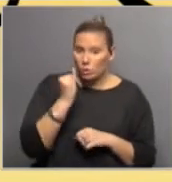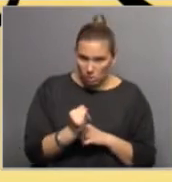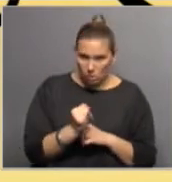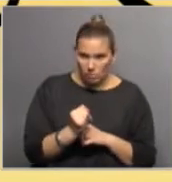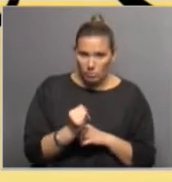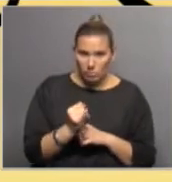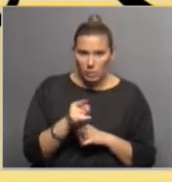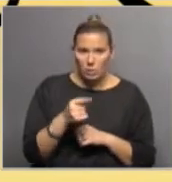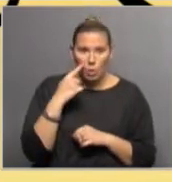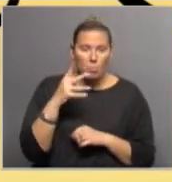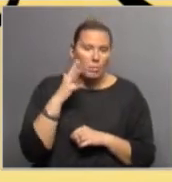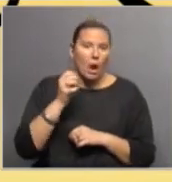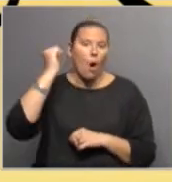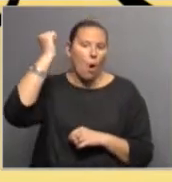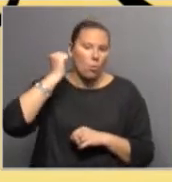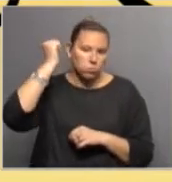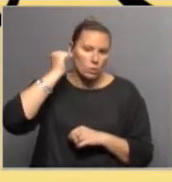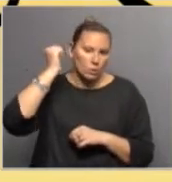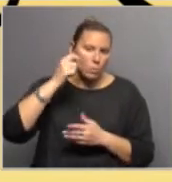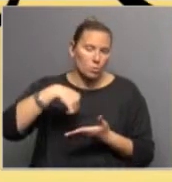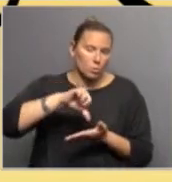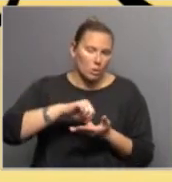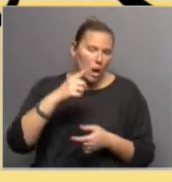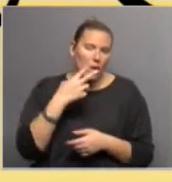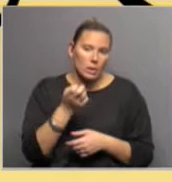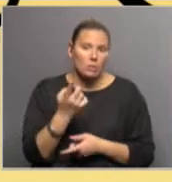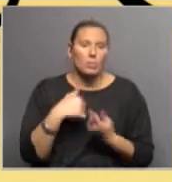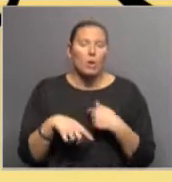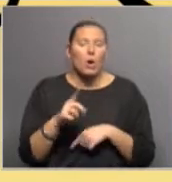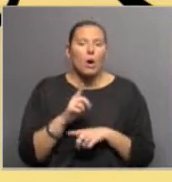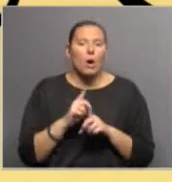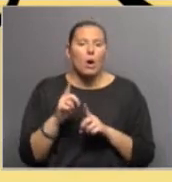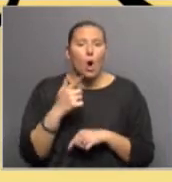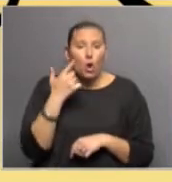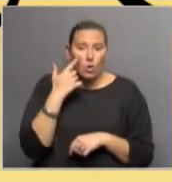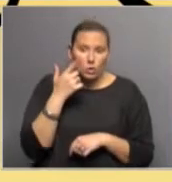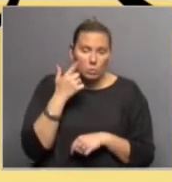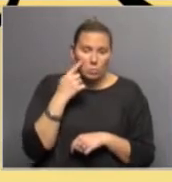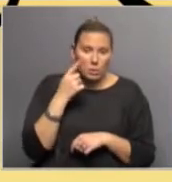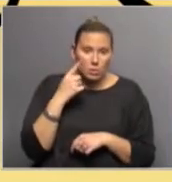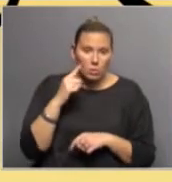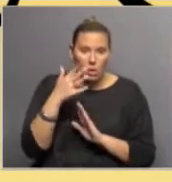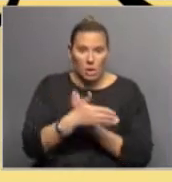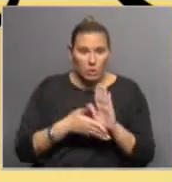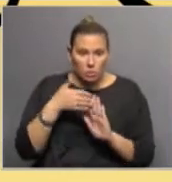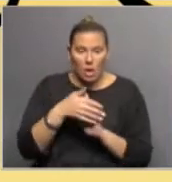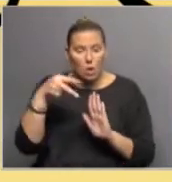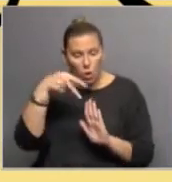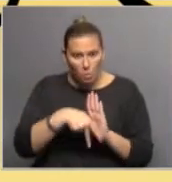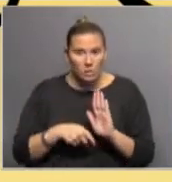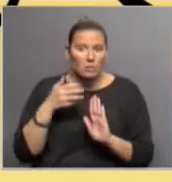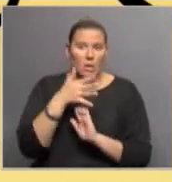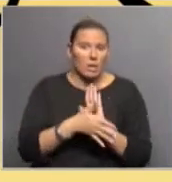que ya habrán visto algunos ómnibus en las ciudades y demás, pero hay que empezar a generar el conocimiento nacional, la normativa nacional y